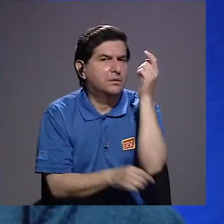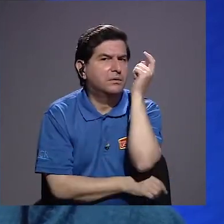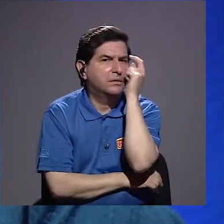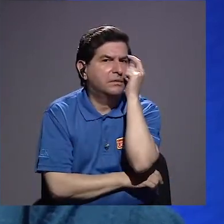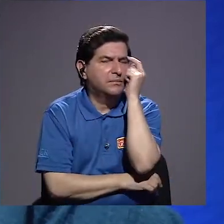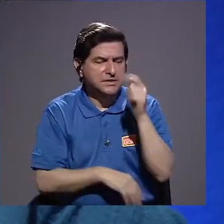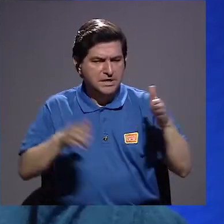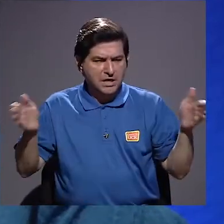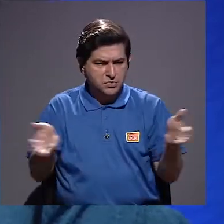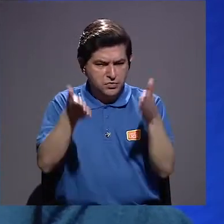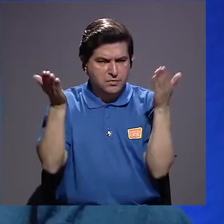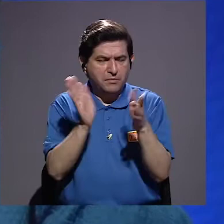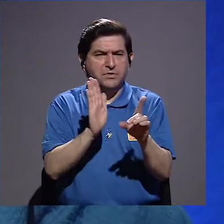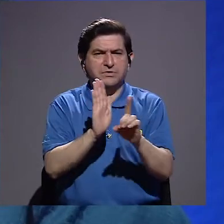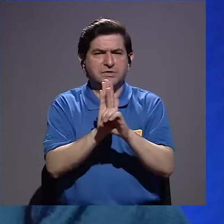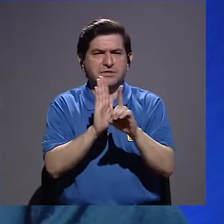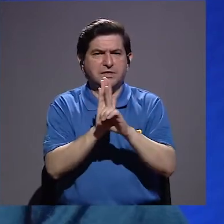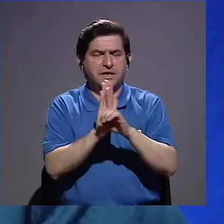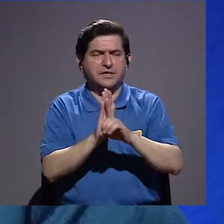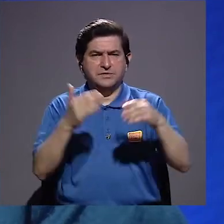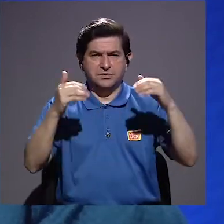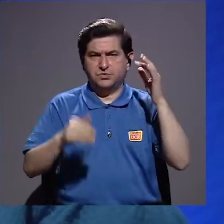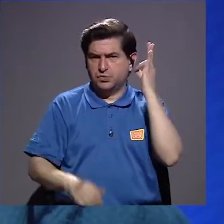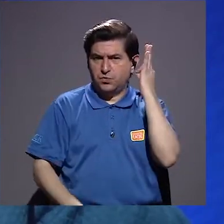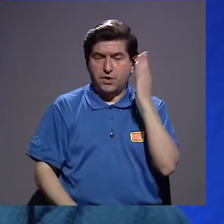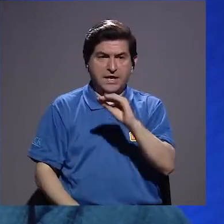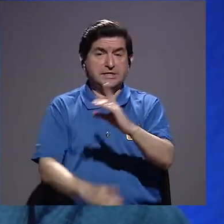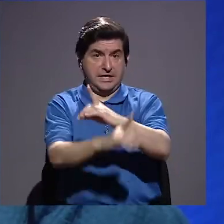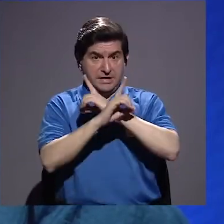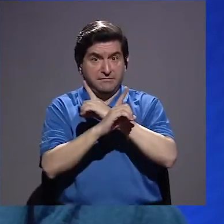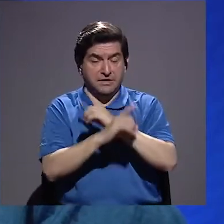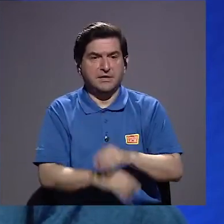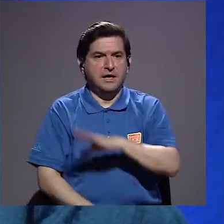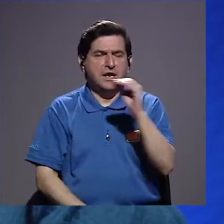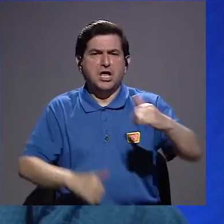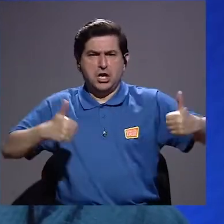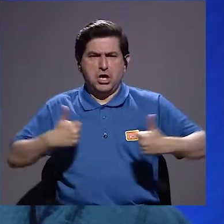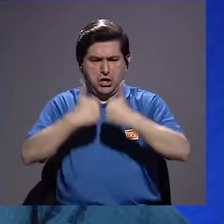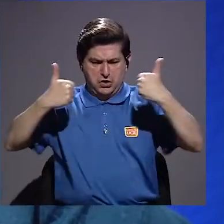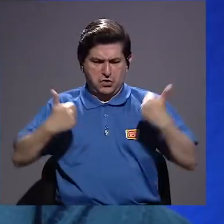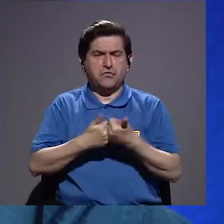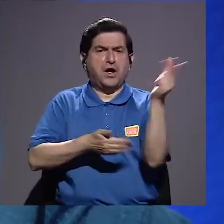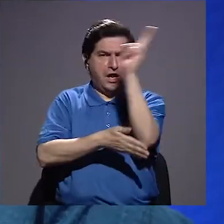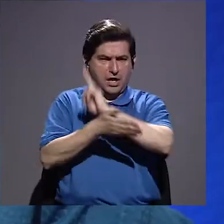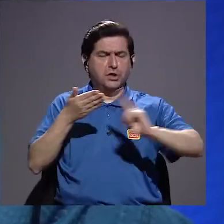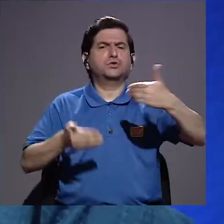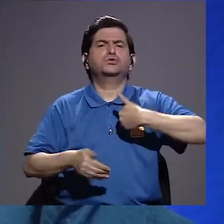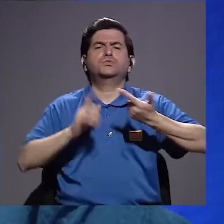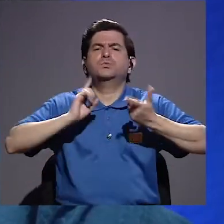promoción y defensa de los derechos de las mujeres, y particularmente cuáles eran los desafíos académicos que había?